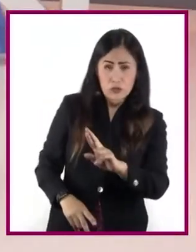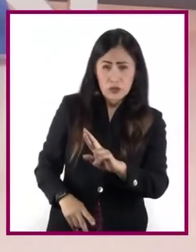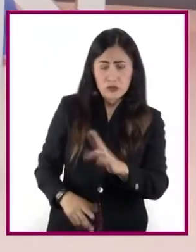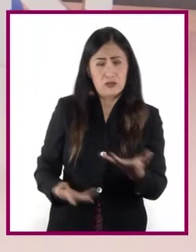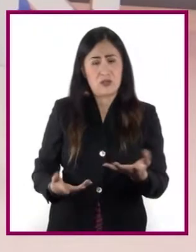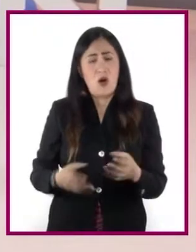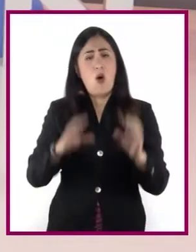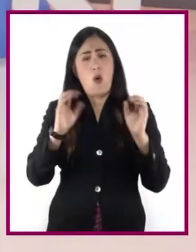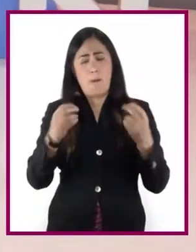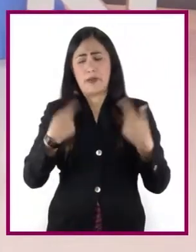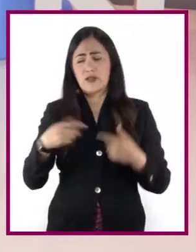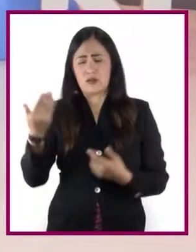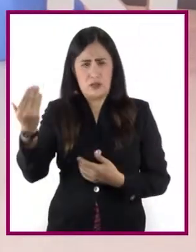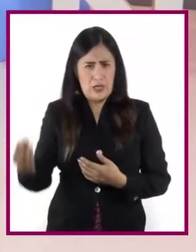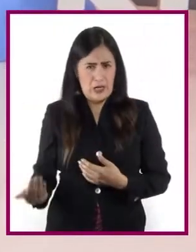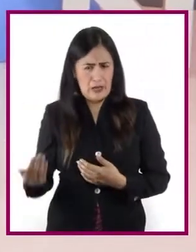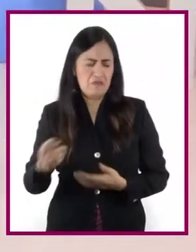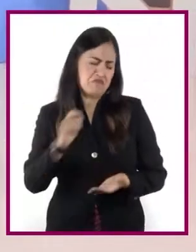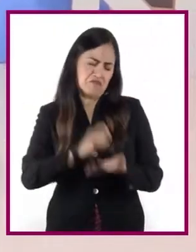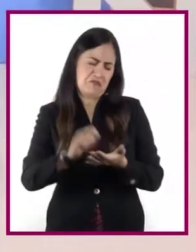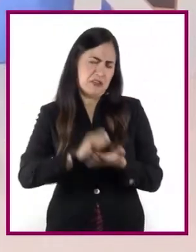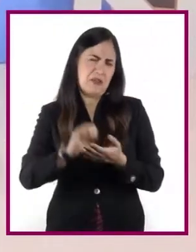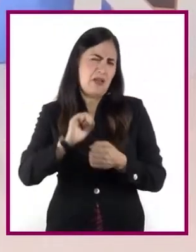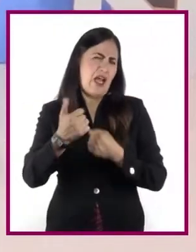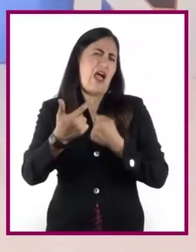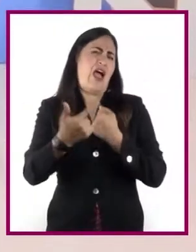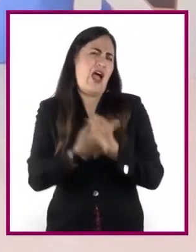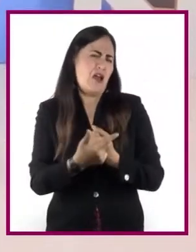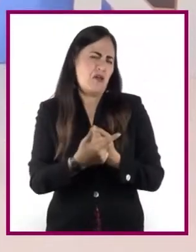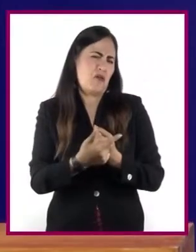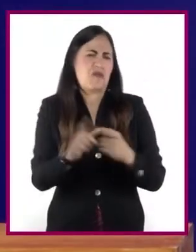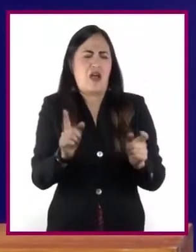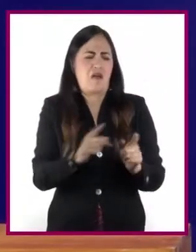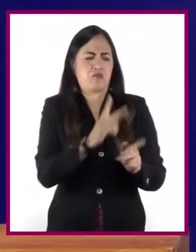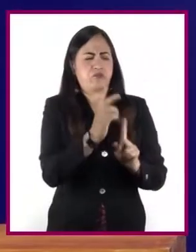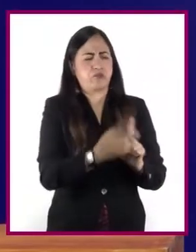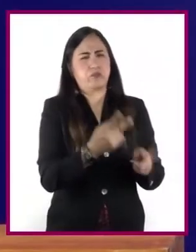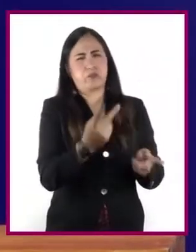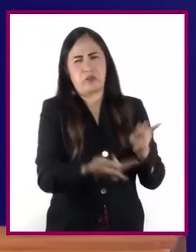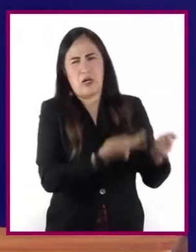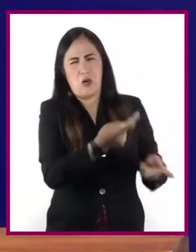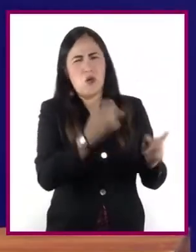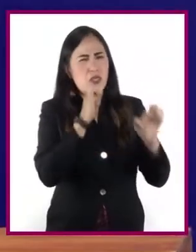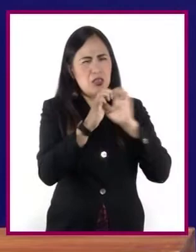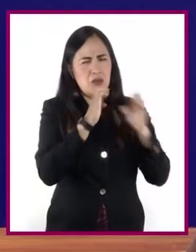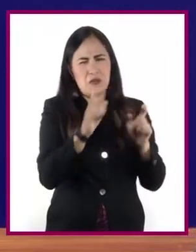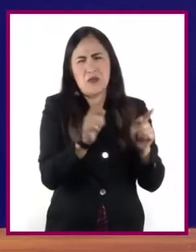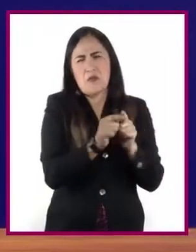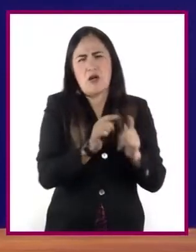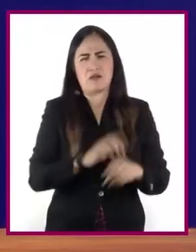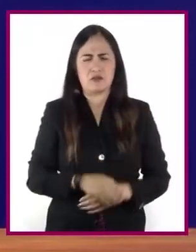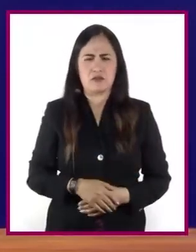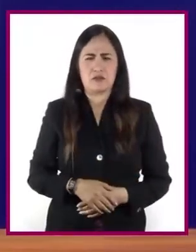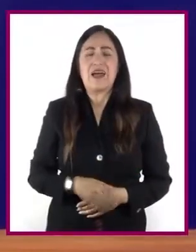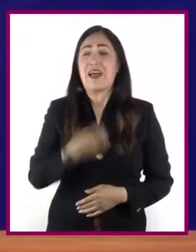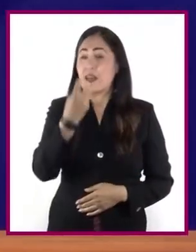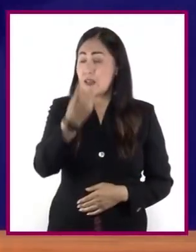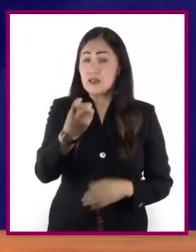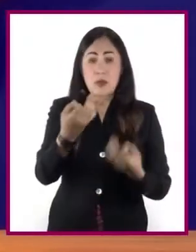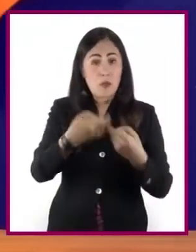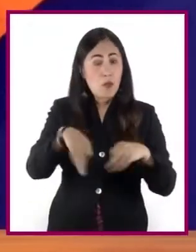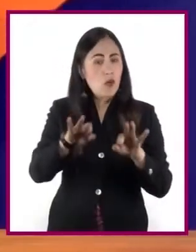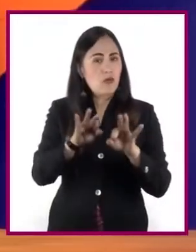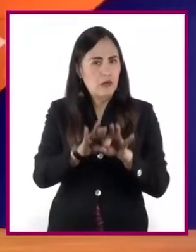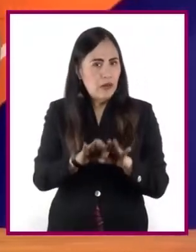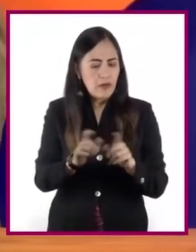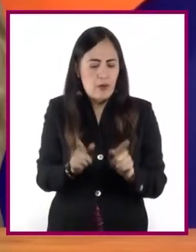¿O el entrevistador escribe algo para finalizar la entrevista? Este aspecto es muy importante y es algo de lo